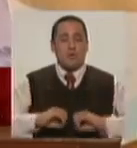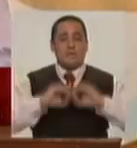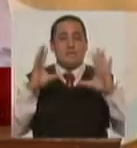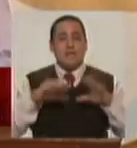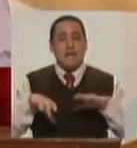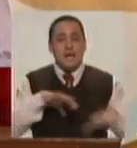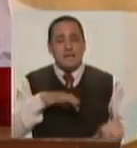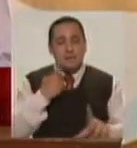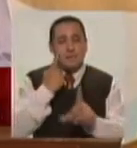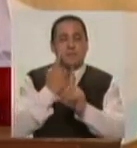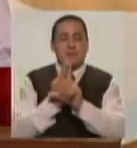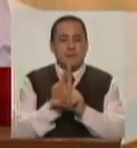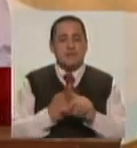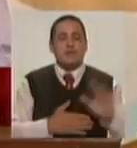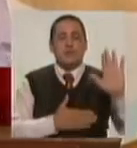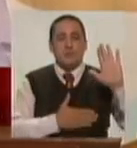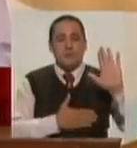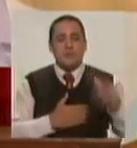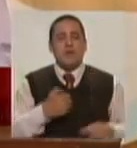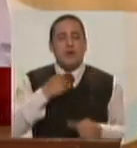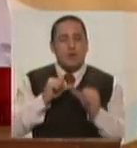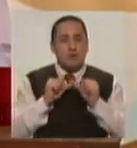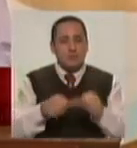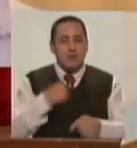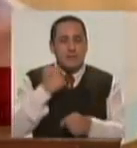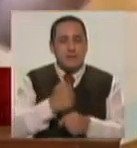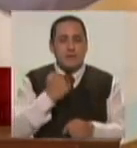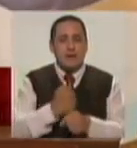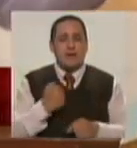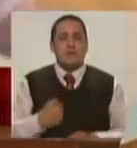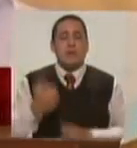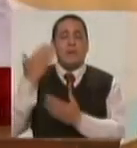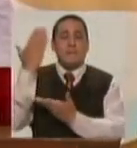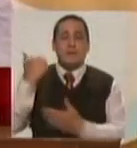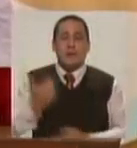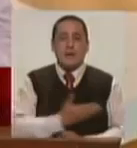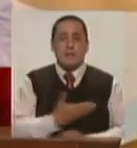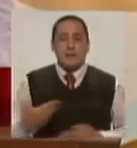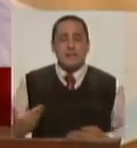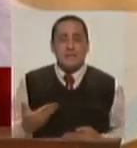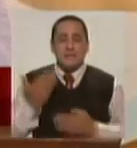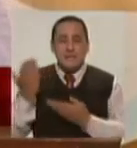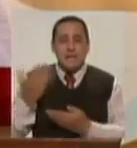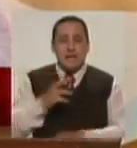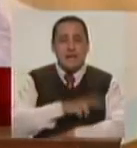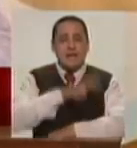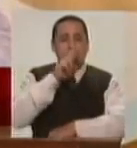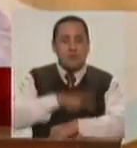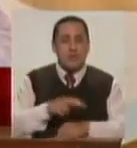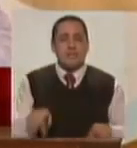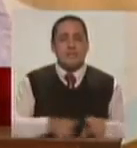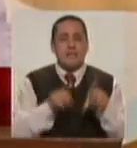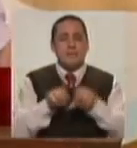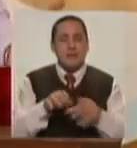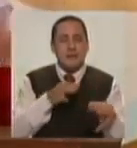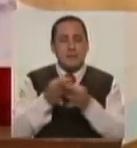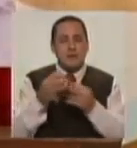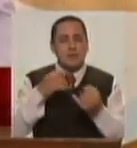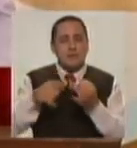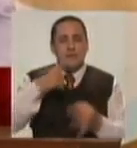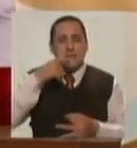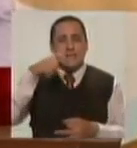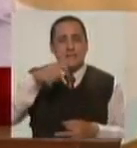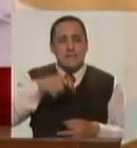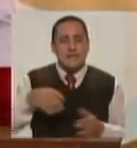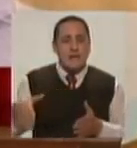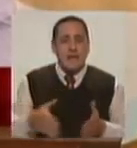presentes y nos comprometemos a seguir trabajando por Piura. El presidente regional ha mencionado otras necesidades, por ejemplo,